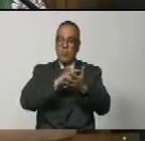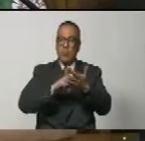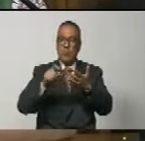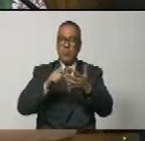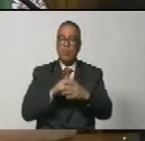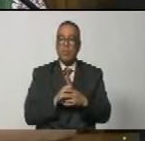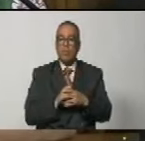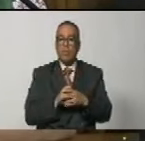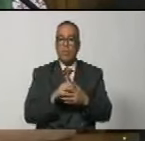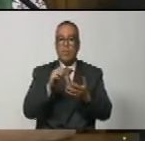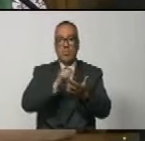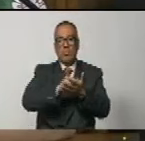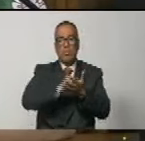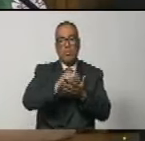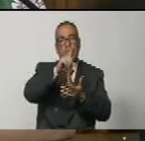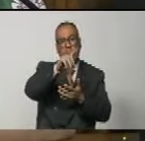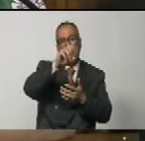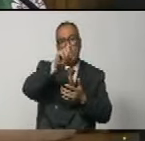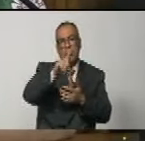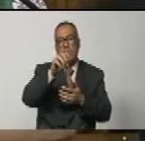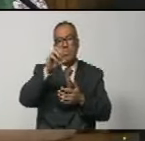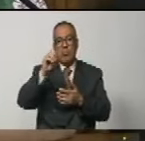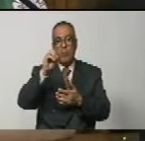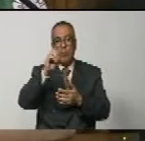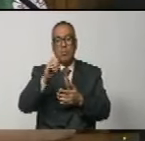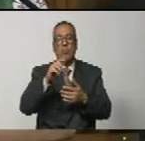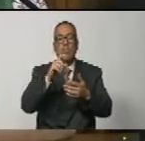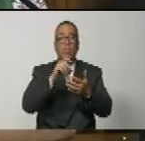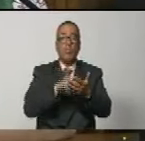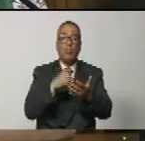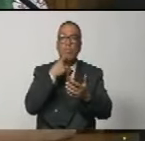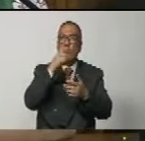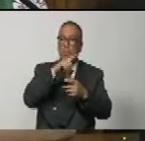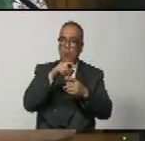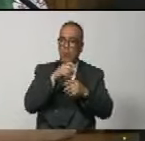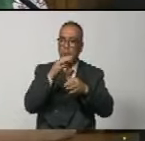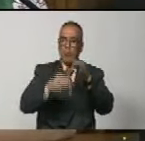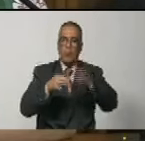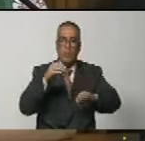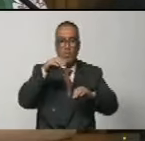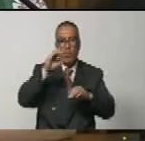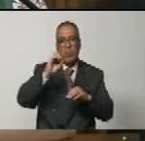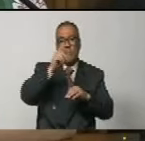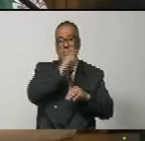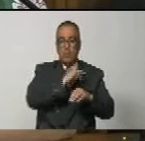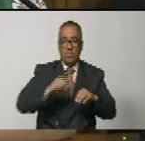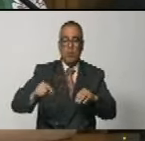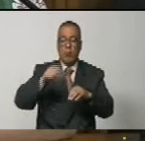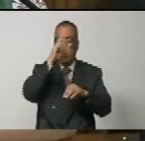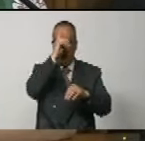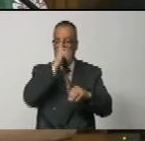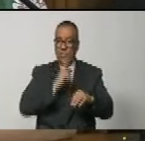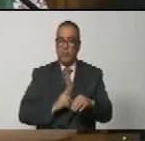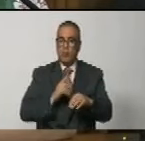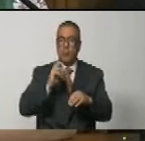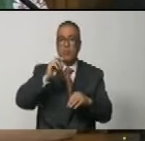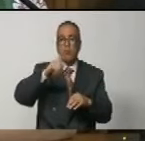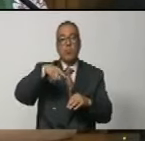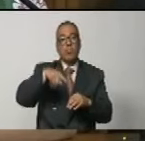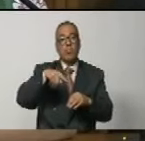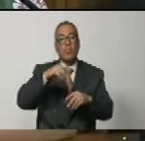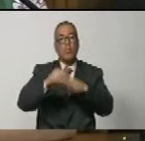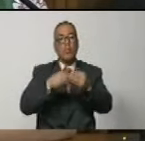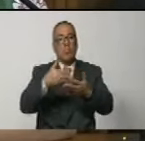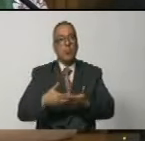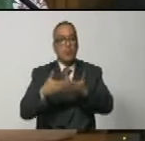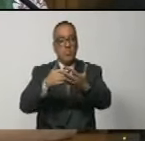en los siguientes términos. Artículo 110. La Consultoría Jurídica del Consejo Nacional para las Personas con Discapacidad